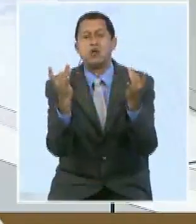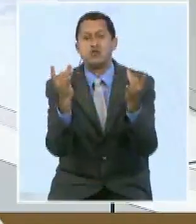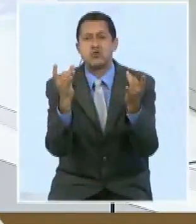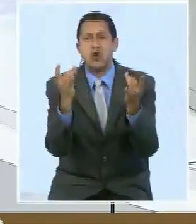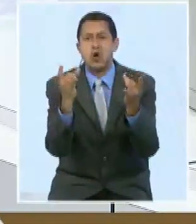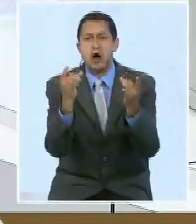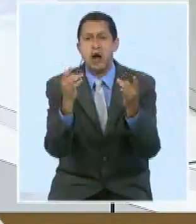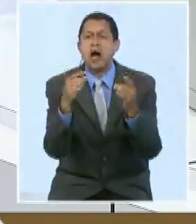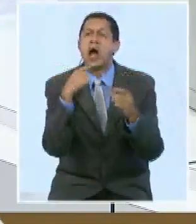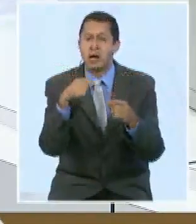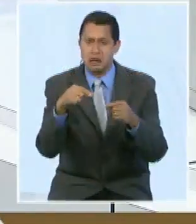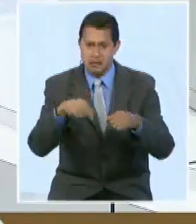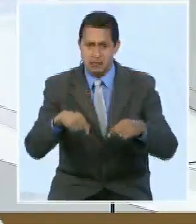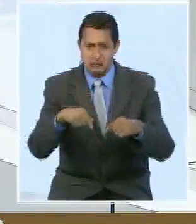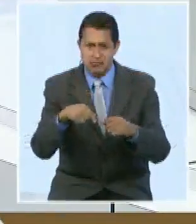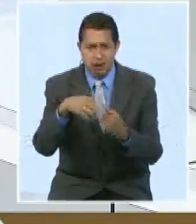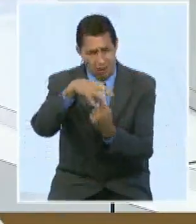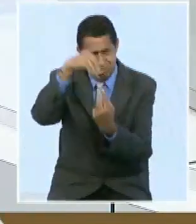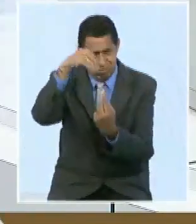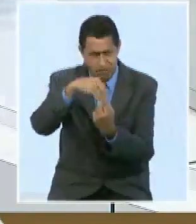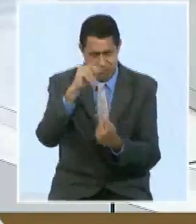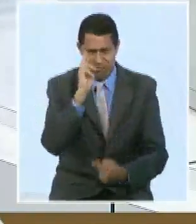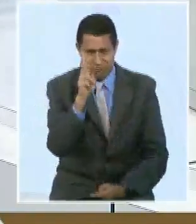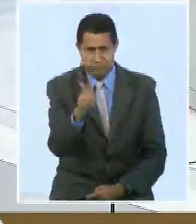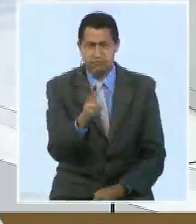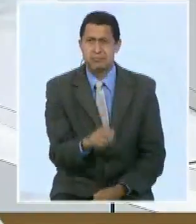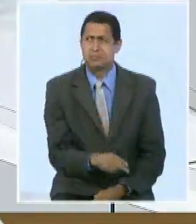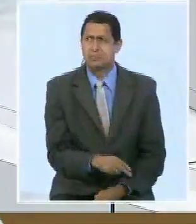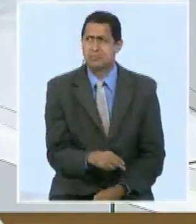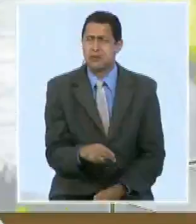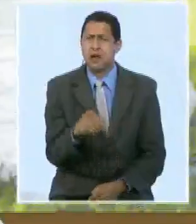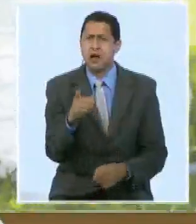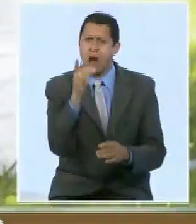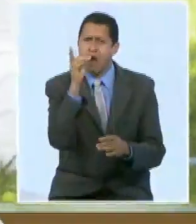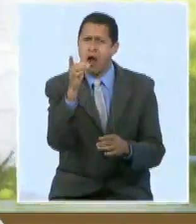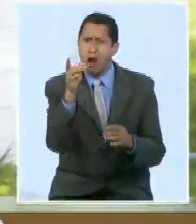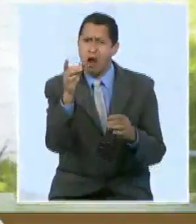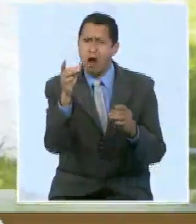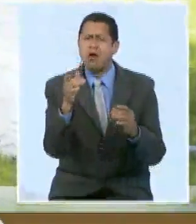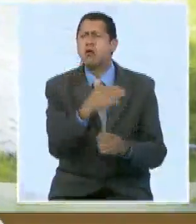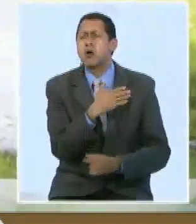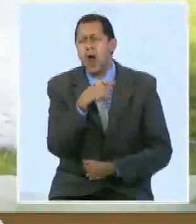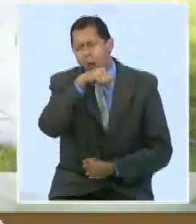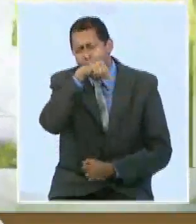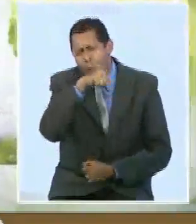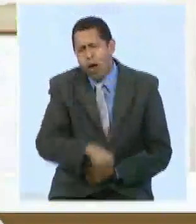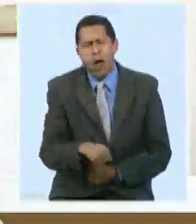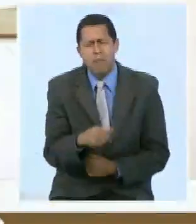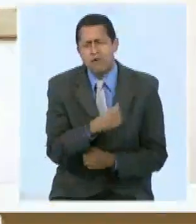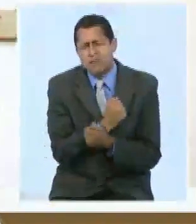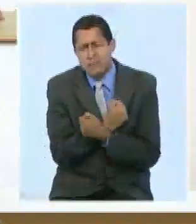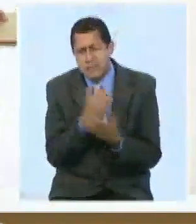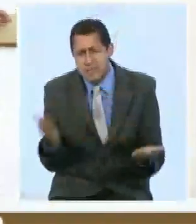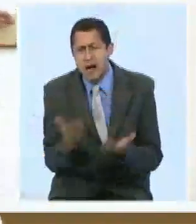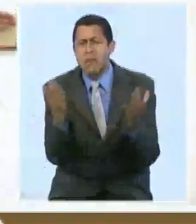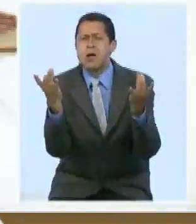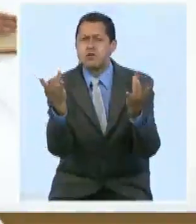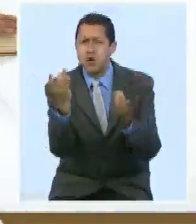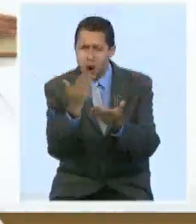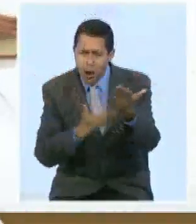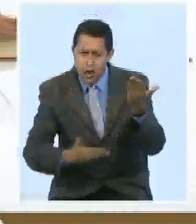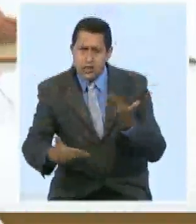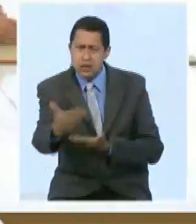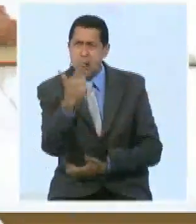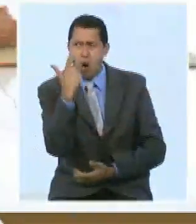de pvc la estancia el evento está dirigido a los amantes del yoga y busca estimular el intercambio de